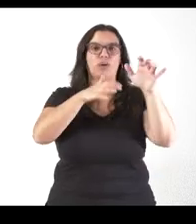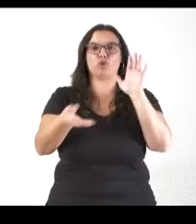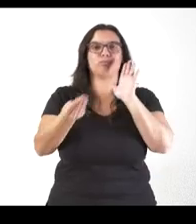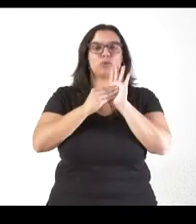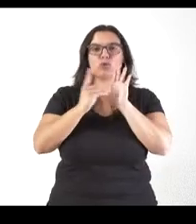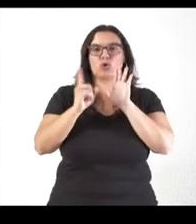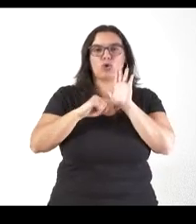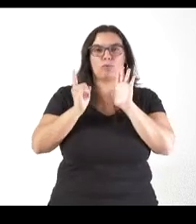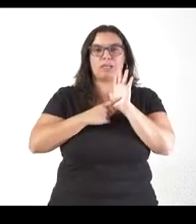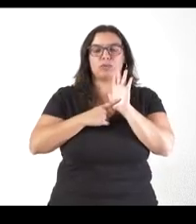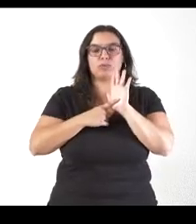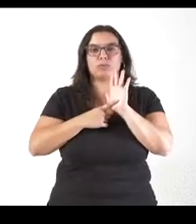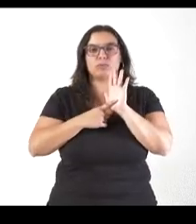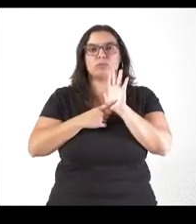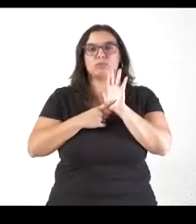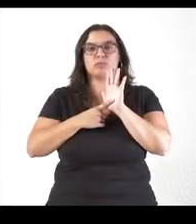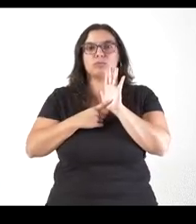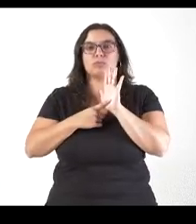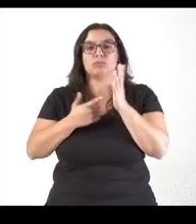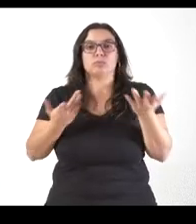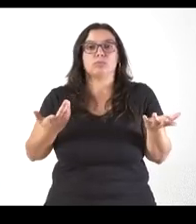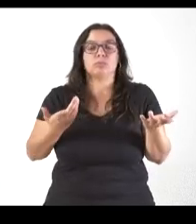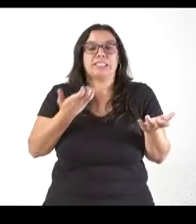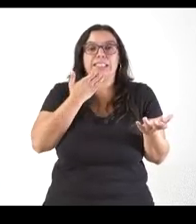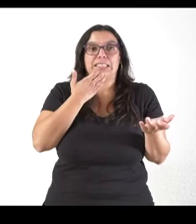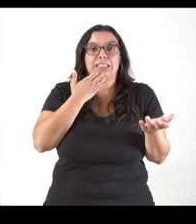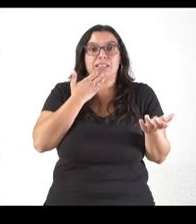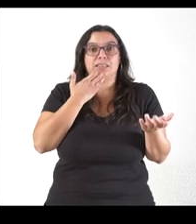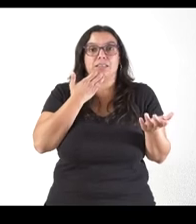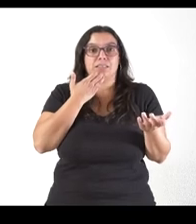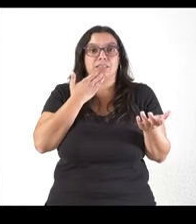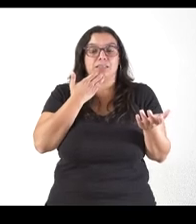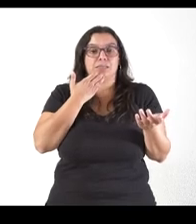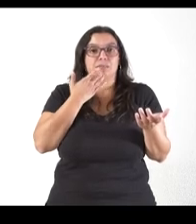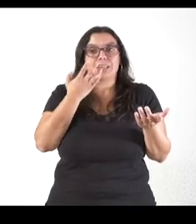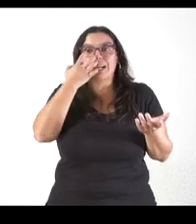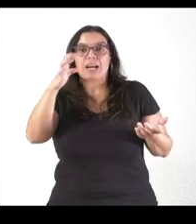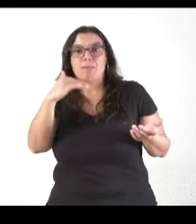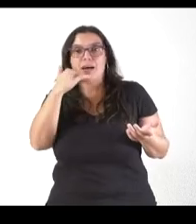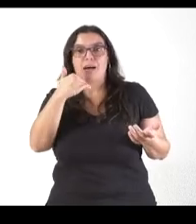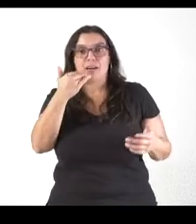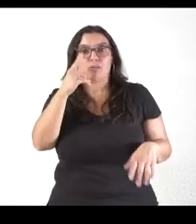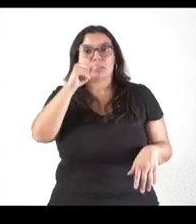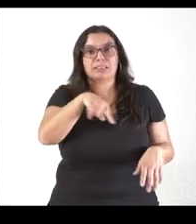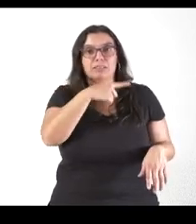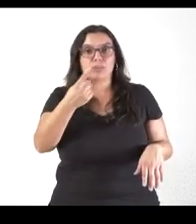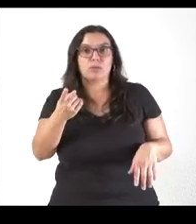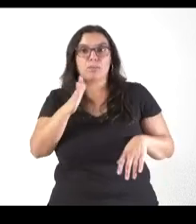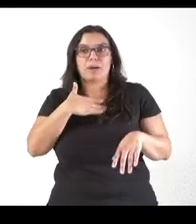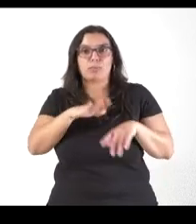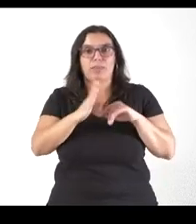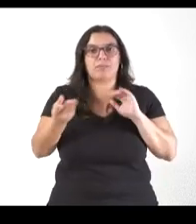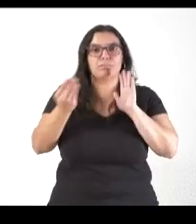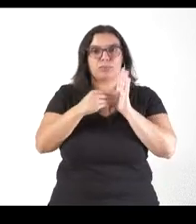incorporado dentro de esa red de servicio público Y si de ser así Si reclamaría que pudiera incorporarse que